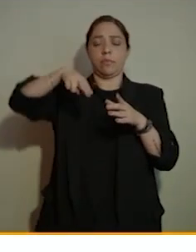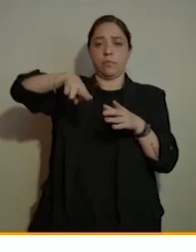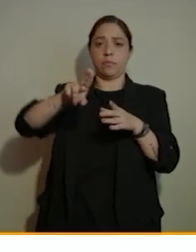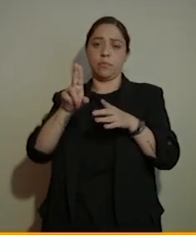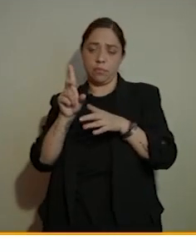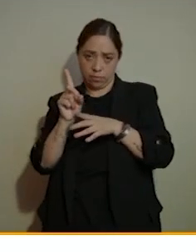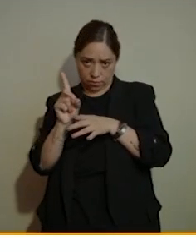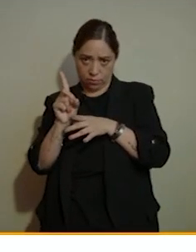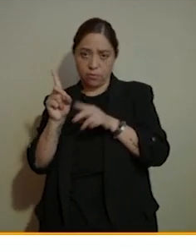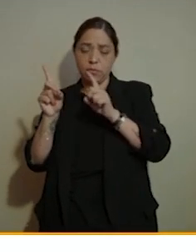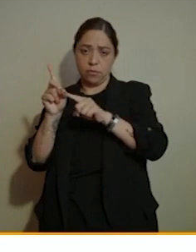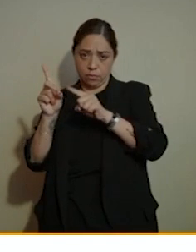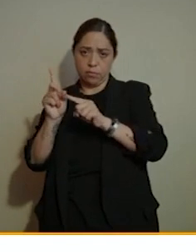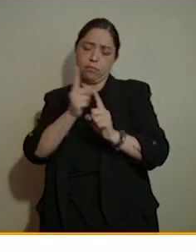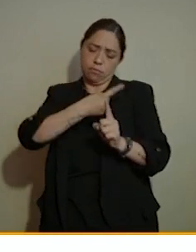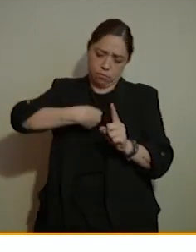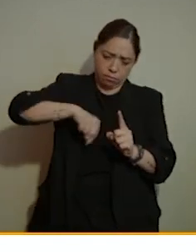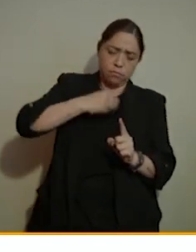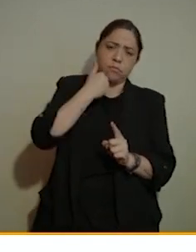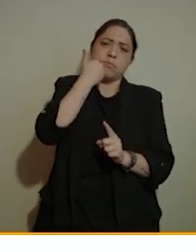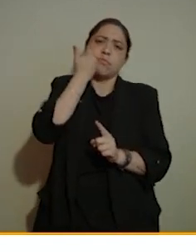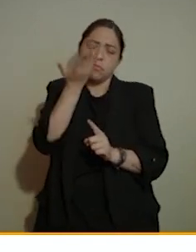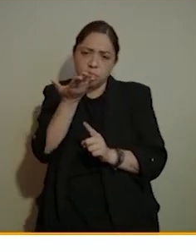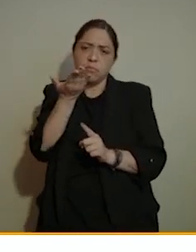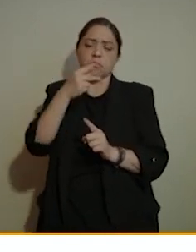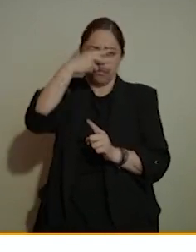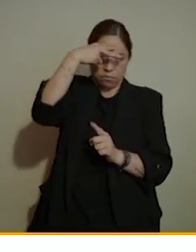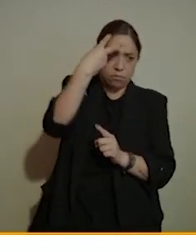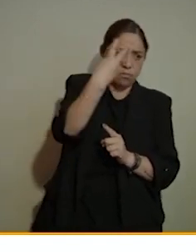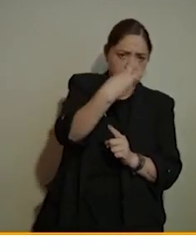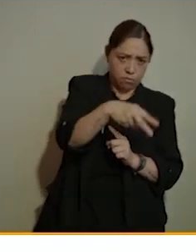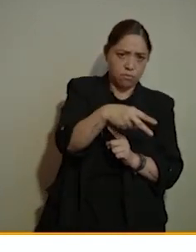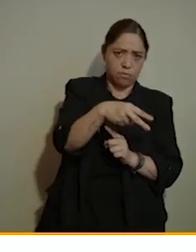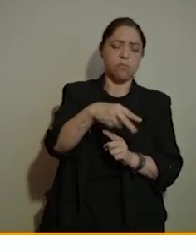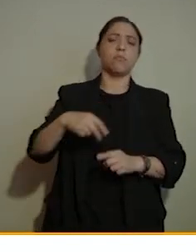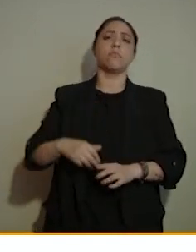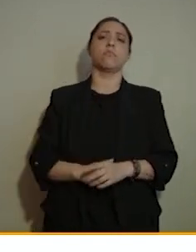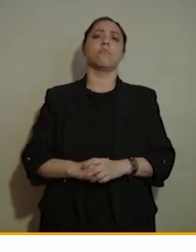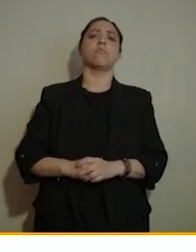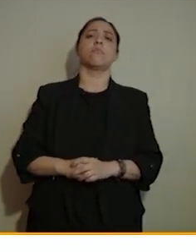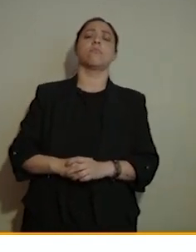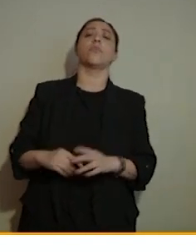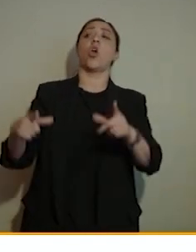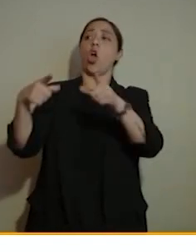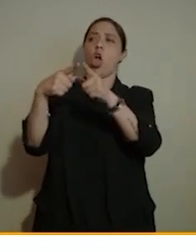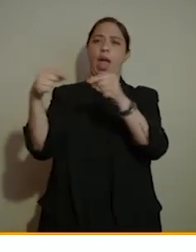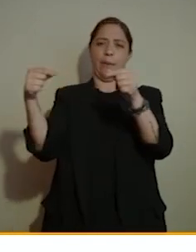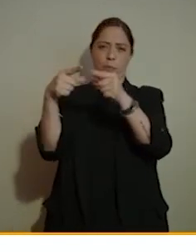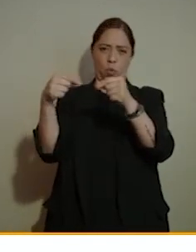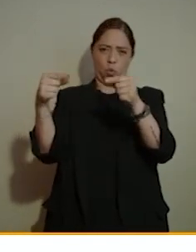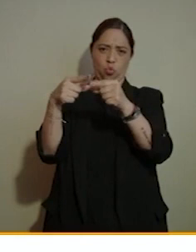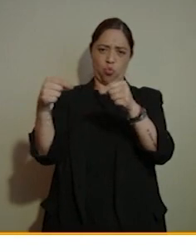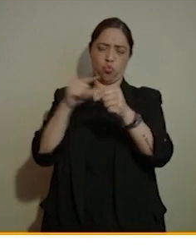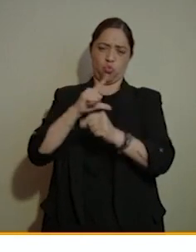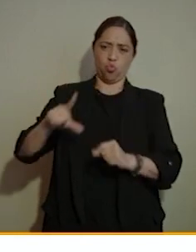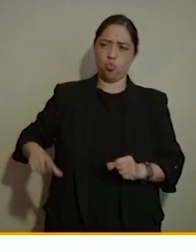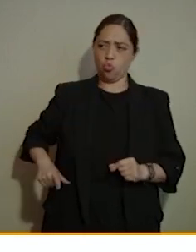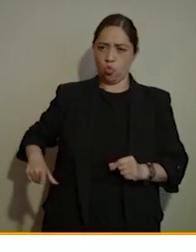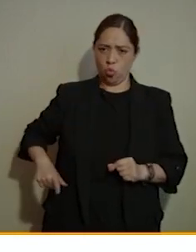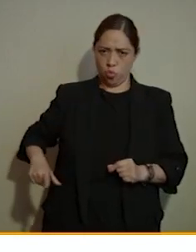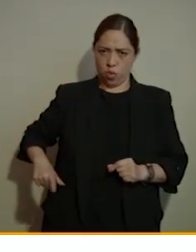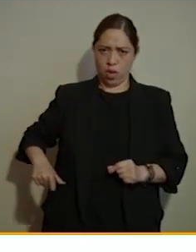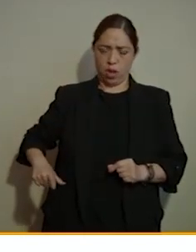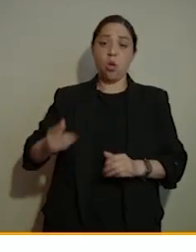la iniciativa mexicana con el gobierno de Japón. Ahorita estamos trabajando con